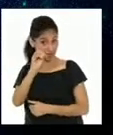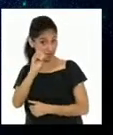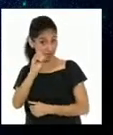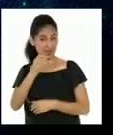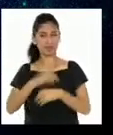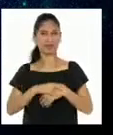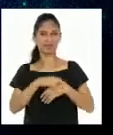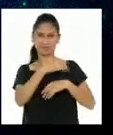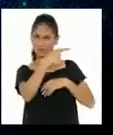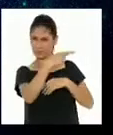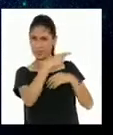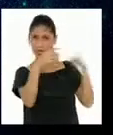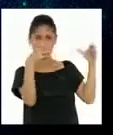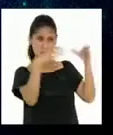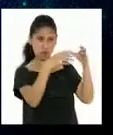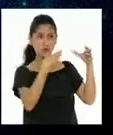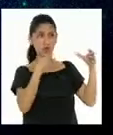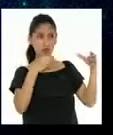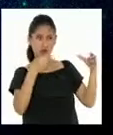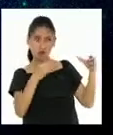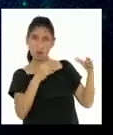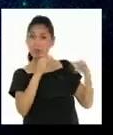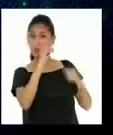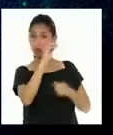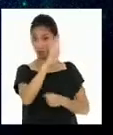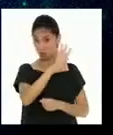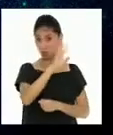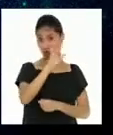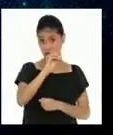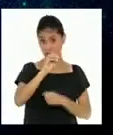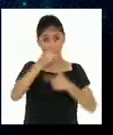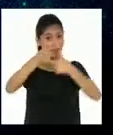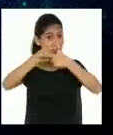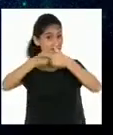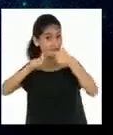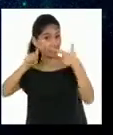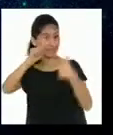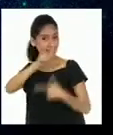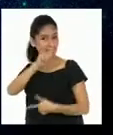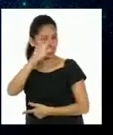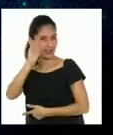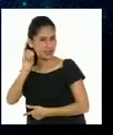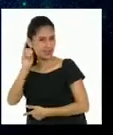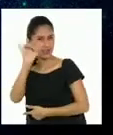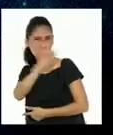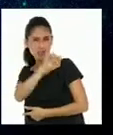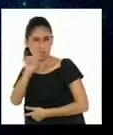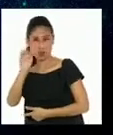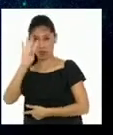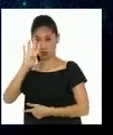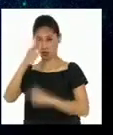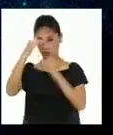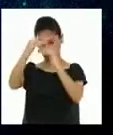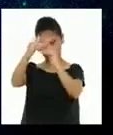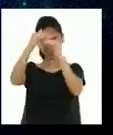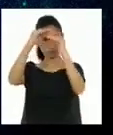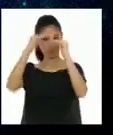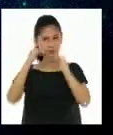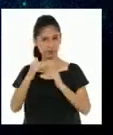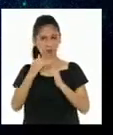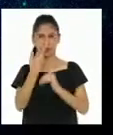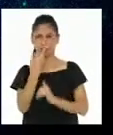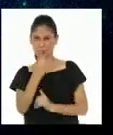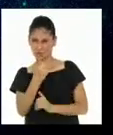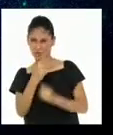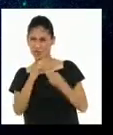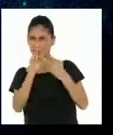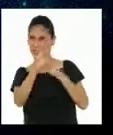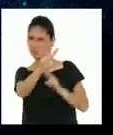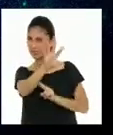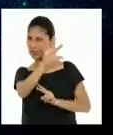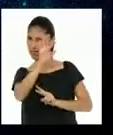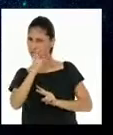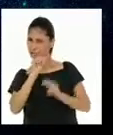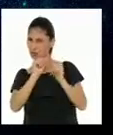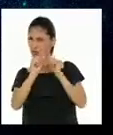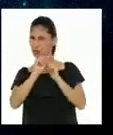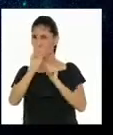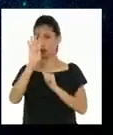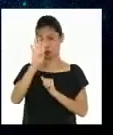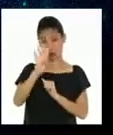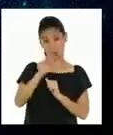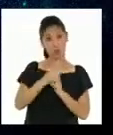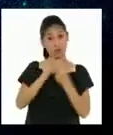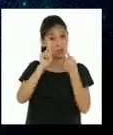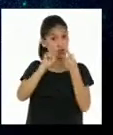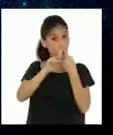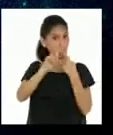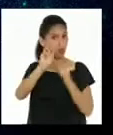tamaño de la muestra es 10, dando como resultado 4. Paso 2. Elegimos un número D entre 1 y